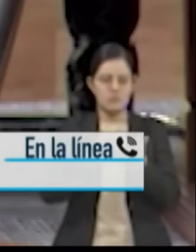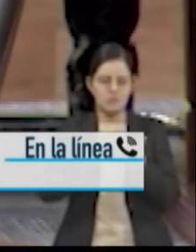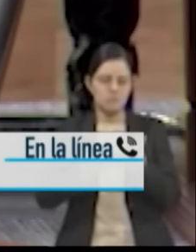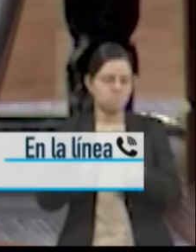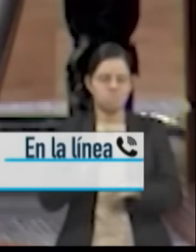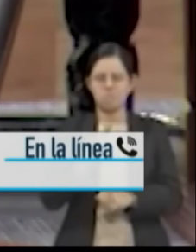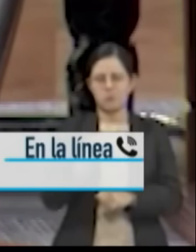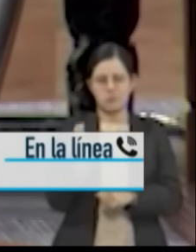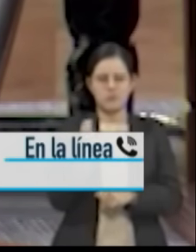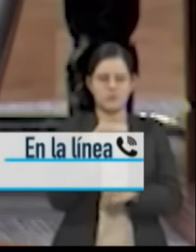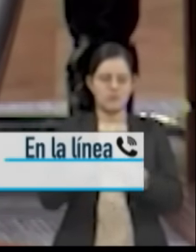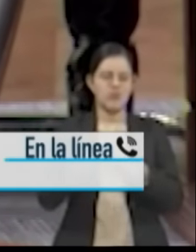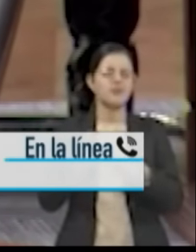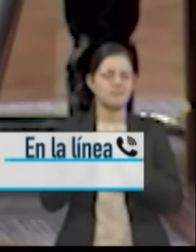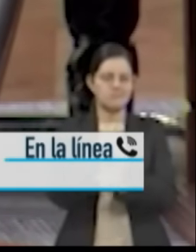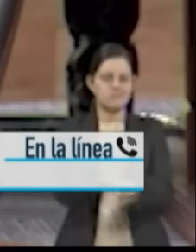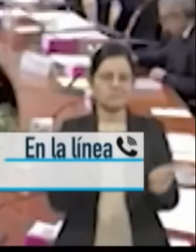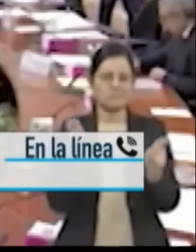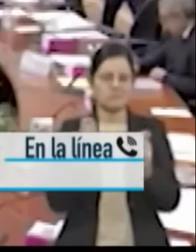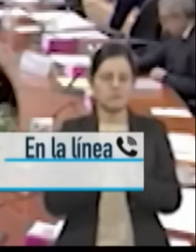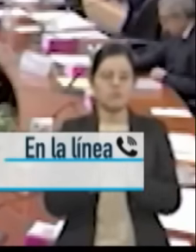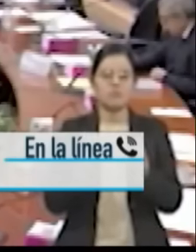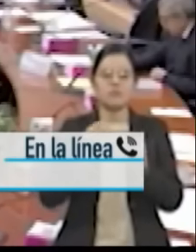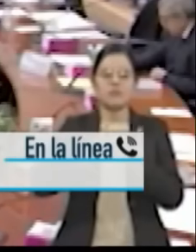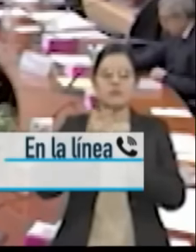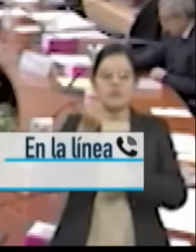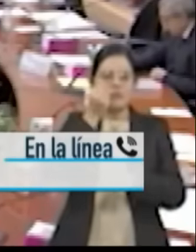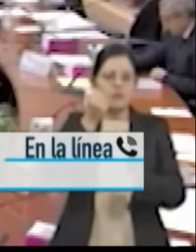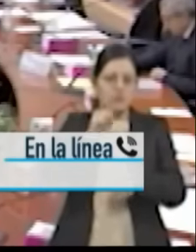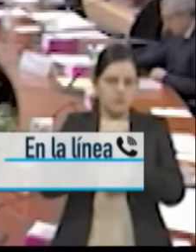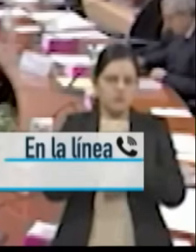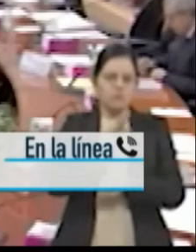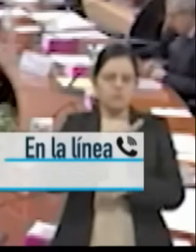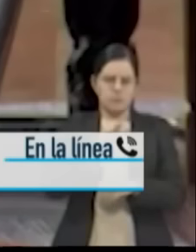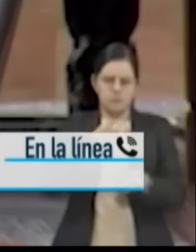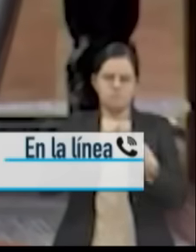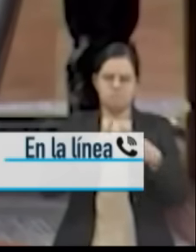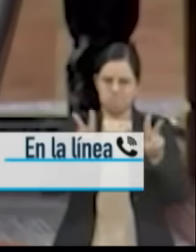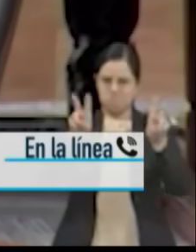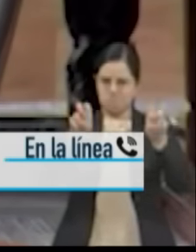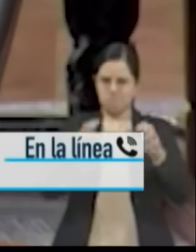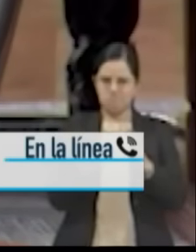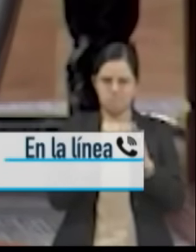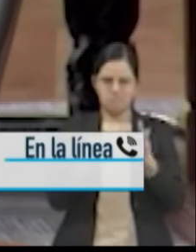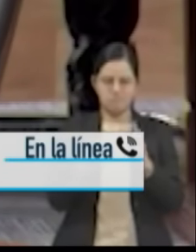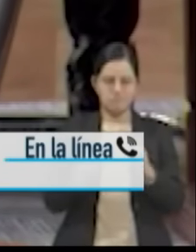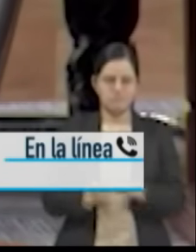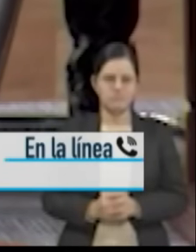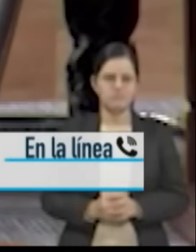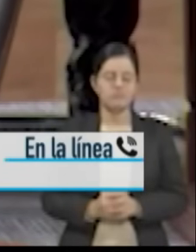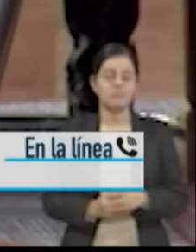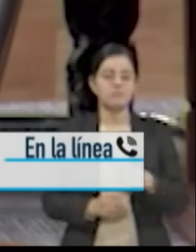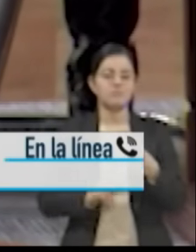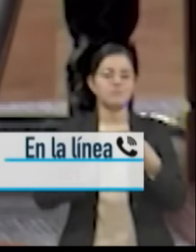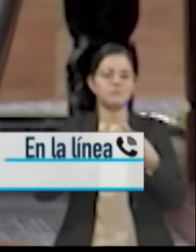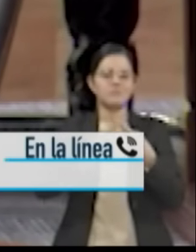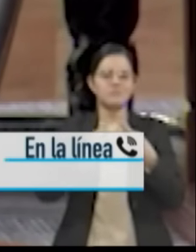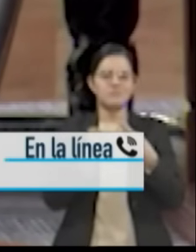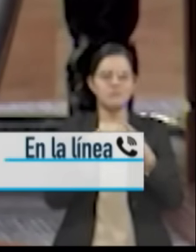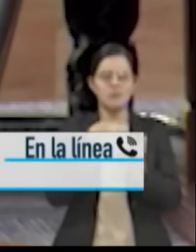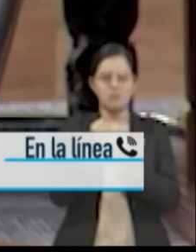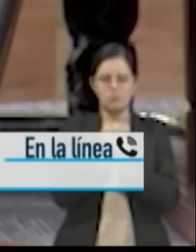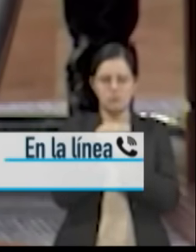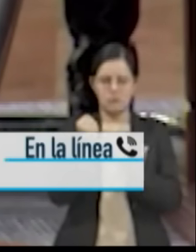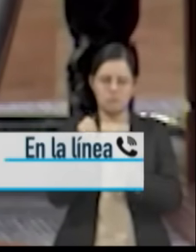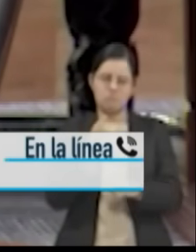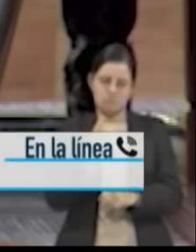de intercampañas, que está resultando muy polémico, muy interesante, con las candidatas y un candidato